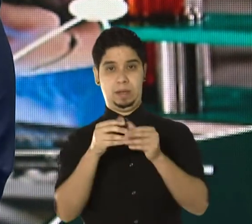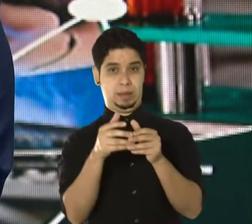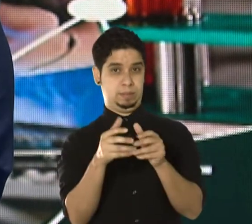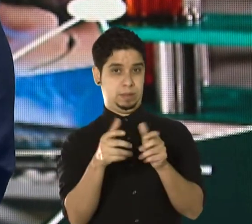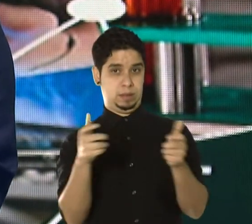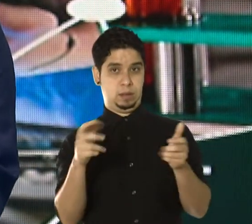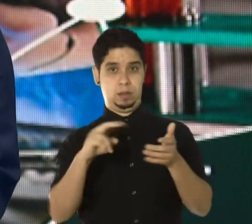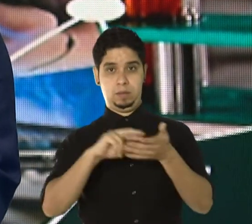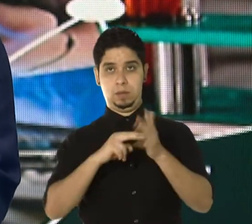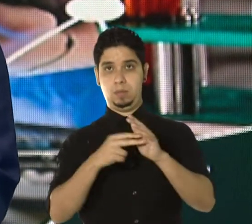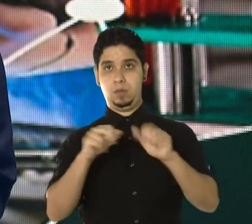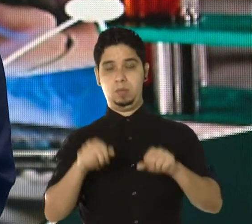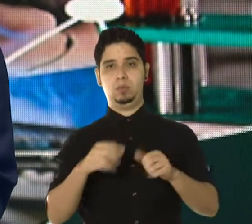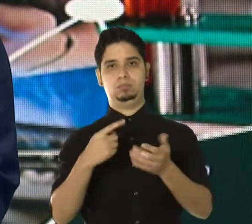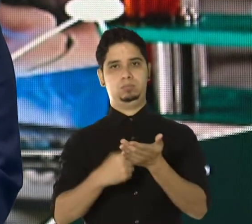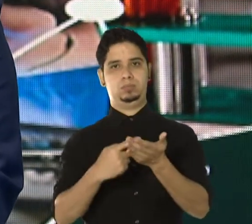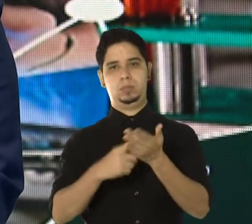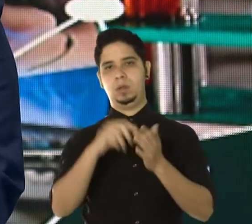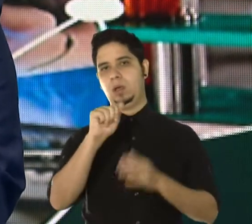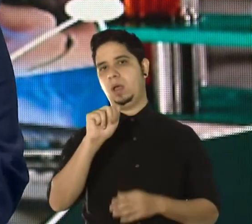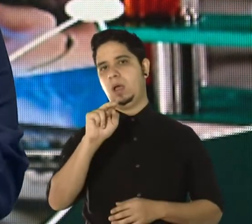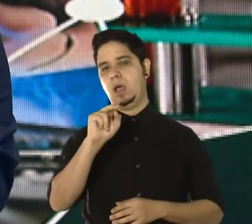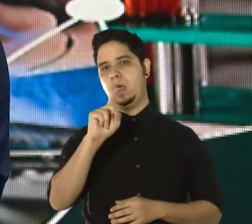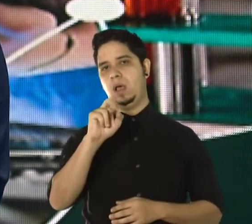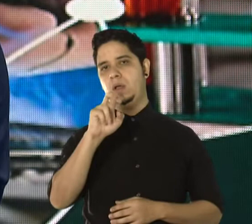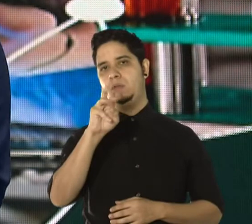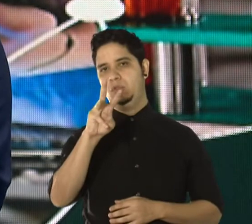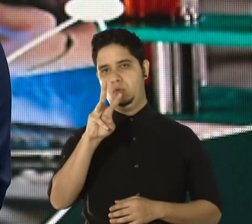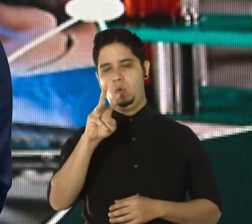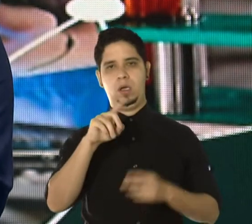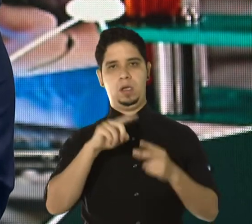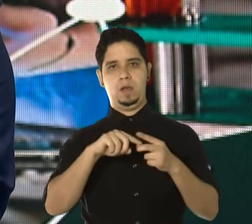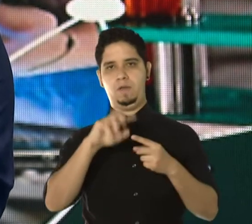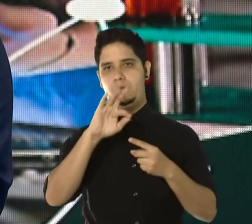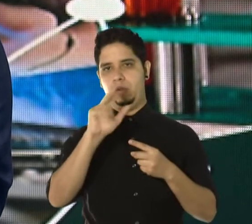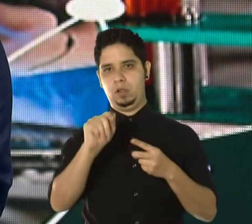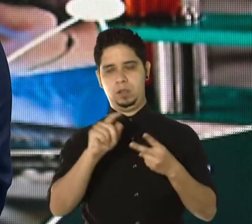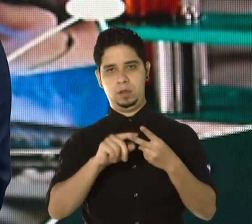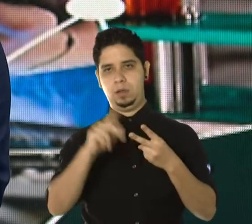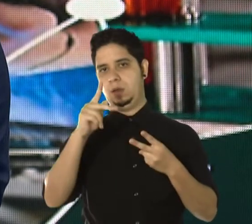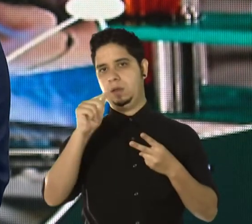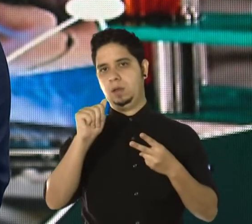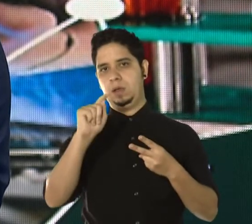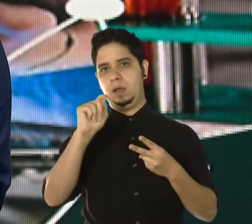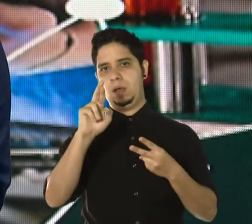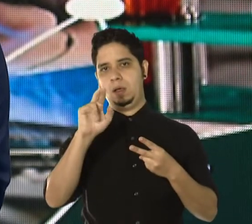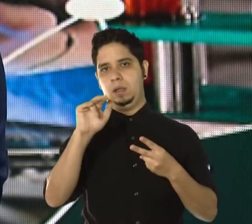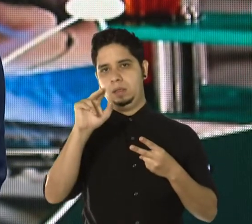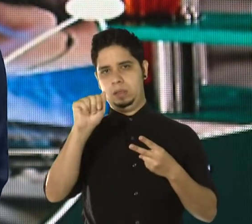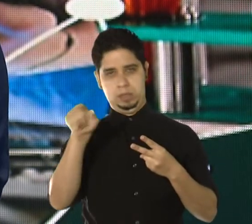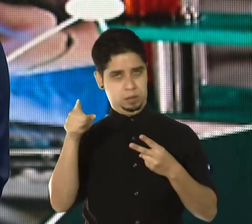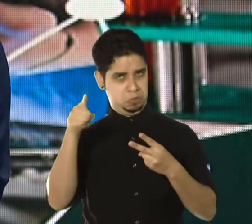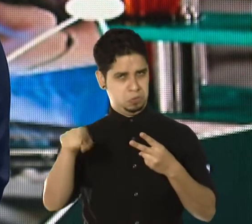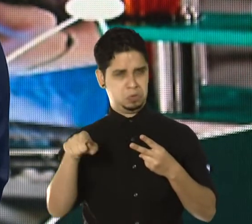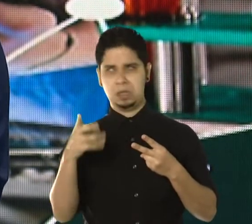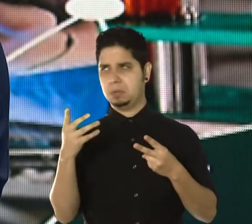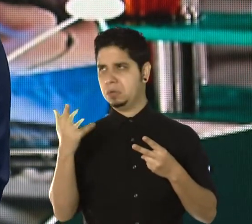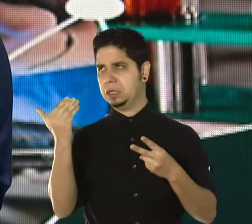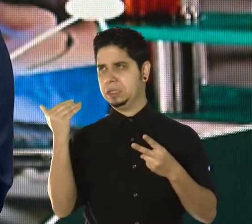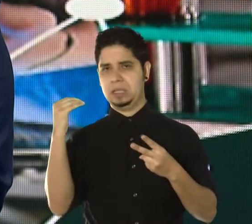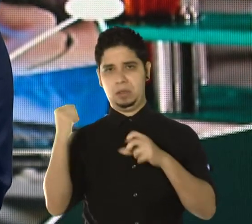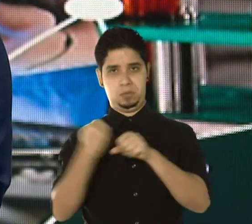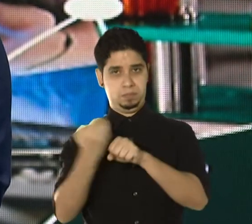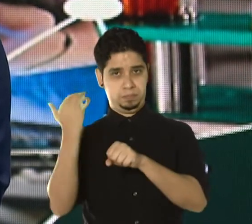del huracán Andrew en Florida en el 1992 y el huracán Katrina hace casi 15 años. Lo